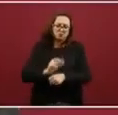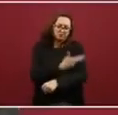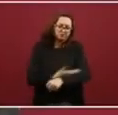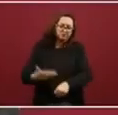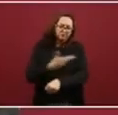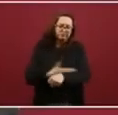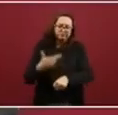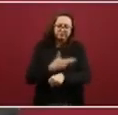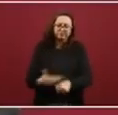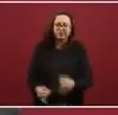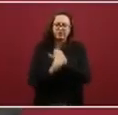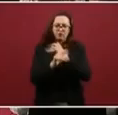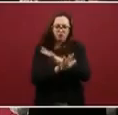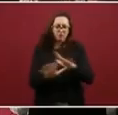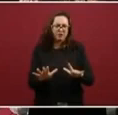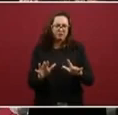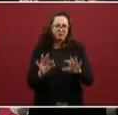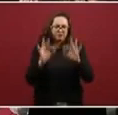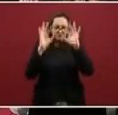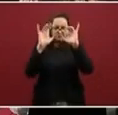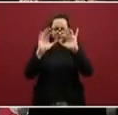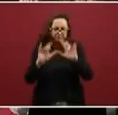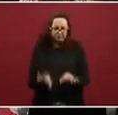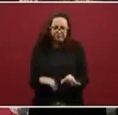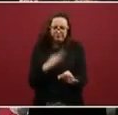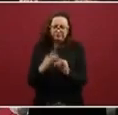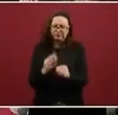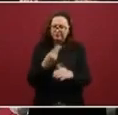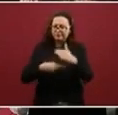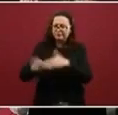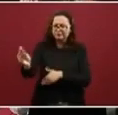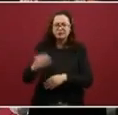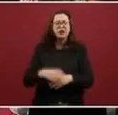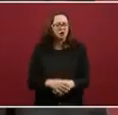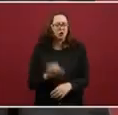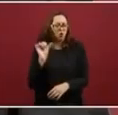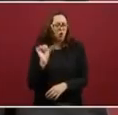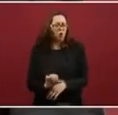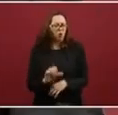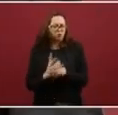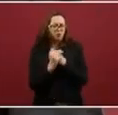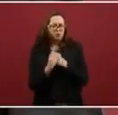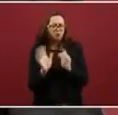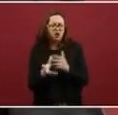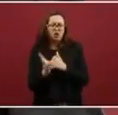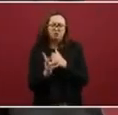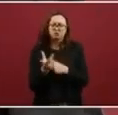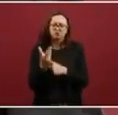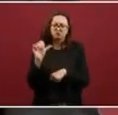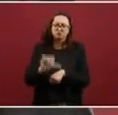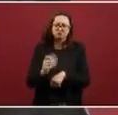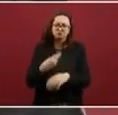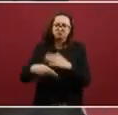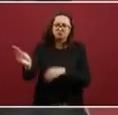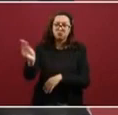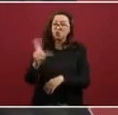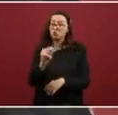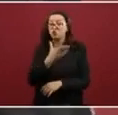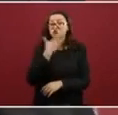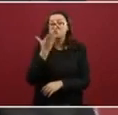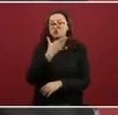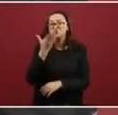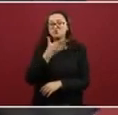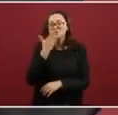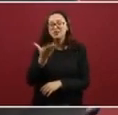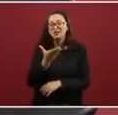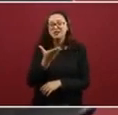detalle, y me dio la autorización de hacerlo así. Entonces hoy mismo se lo voy a remitir al Senado de la República. Eso no es habitual, Siempre